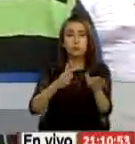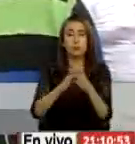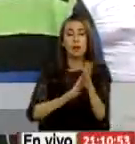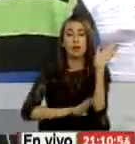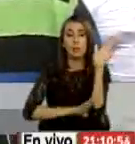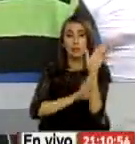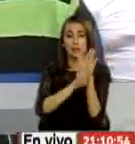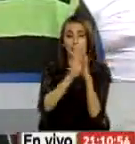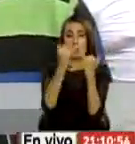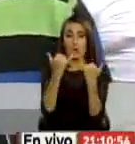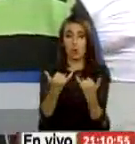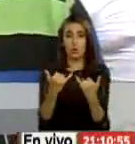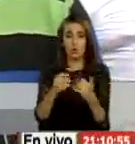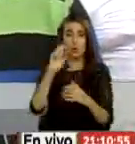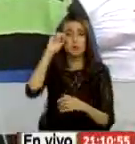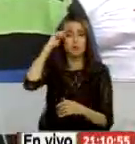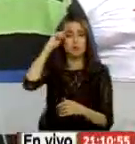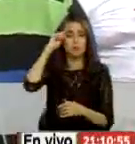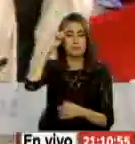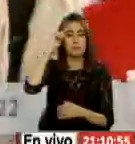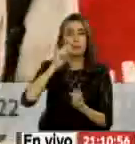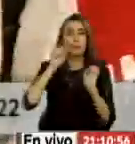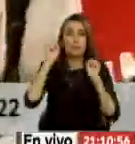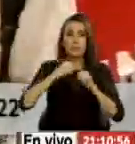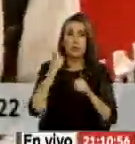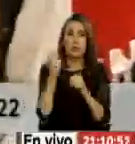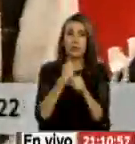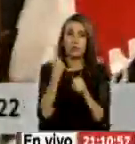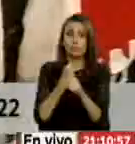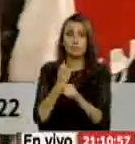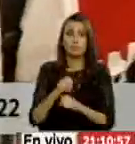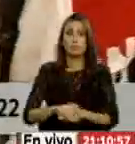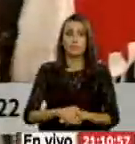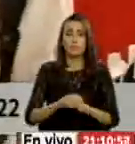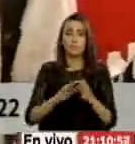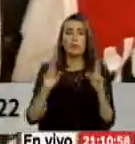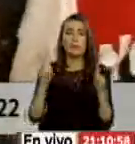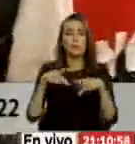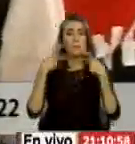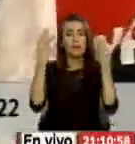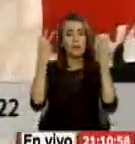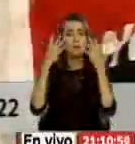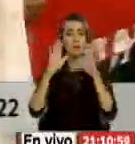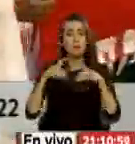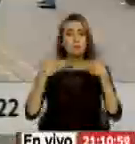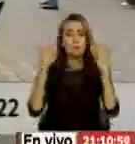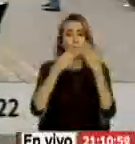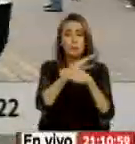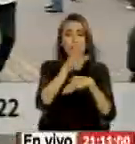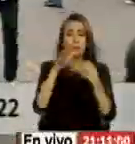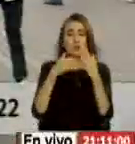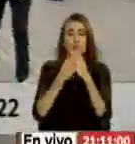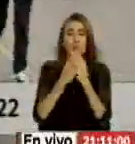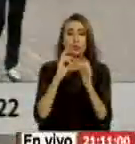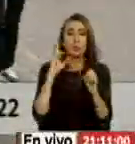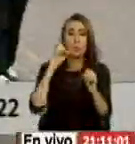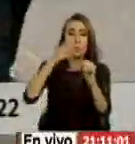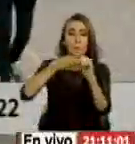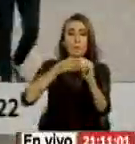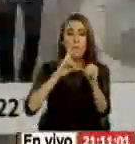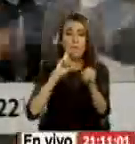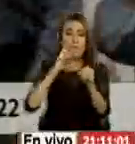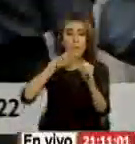hoy es necesario pues generar empleo. Los trabajadores del campo participaron en el acto